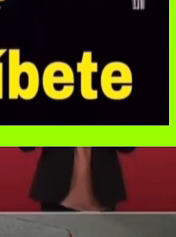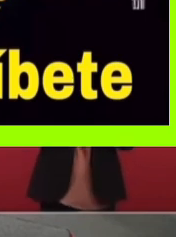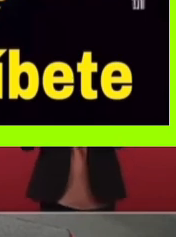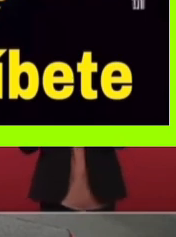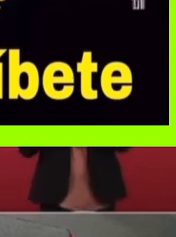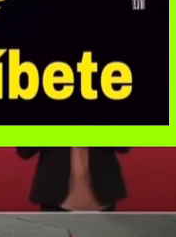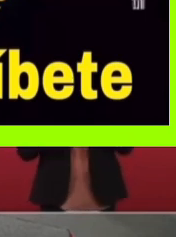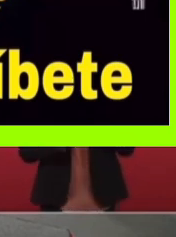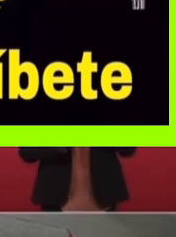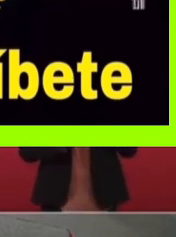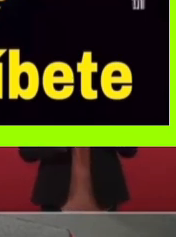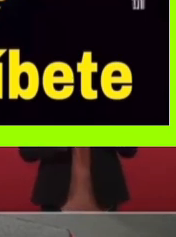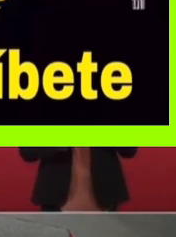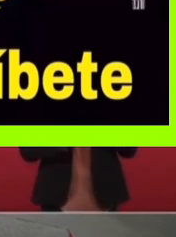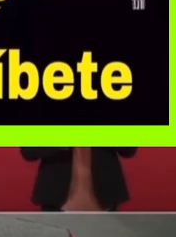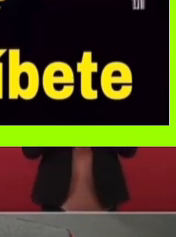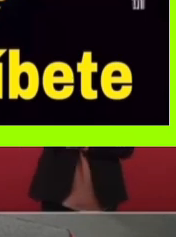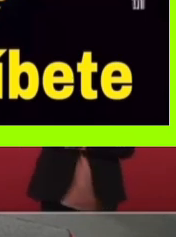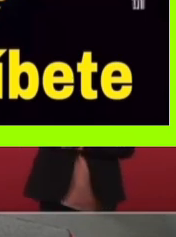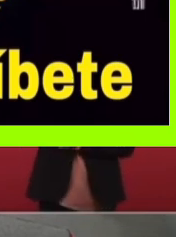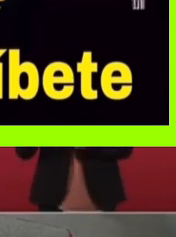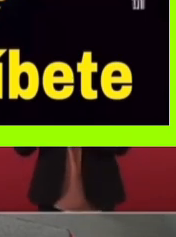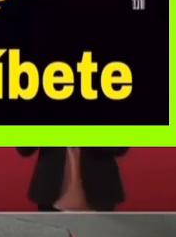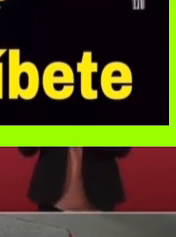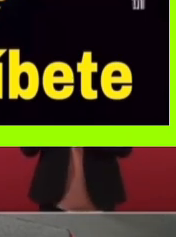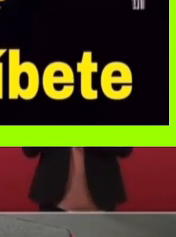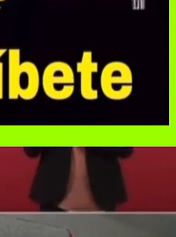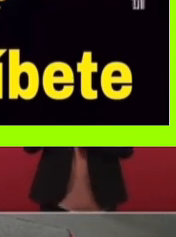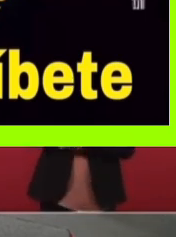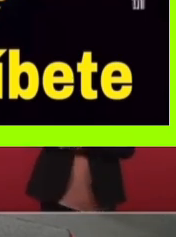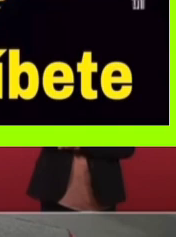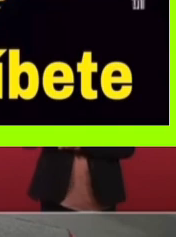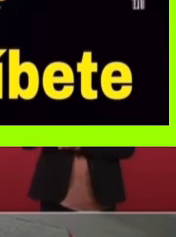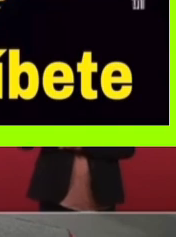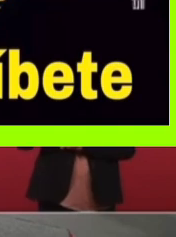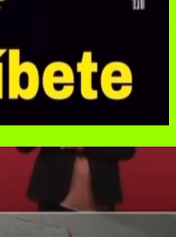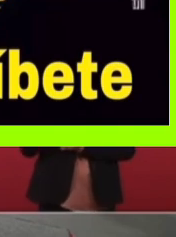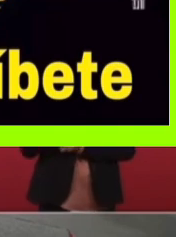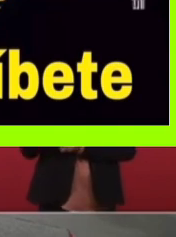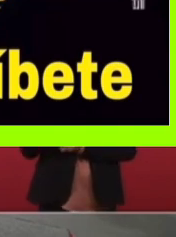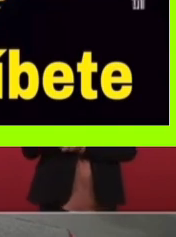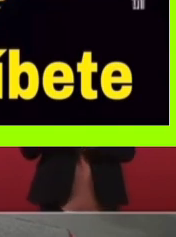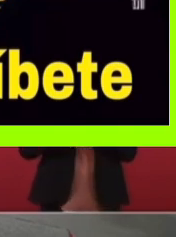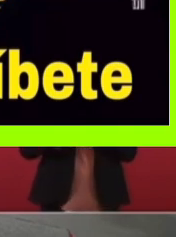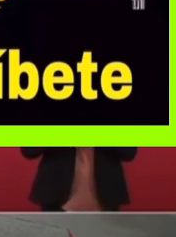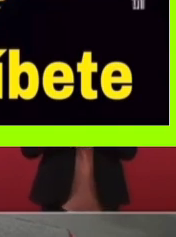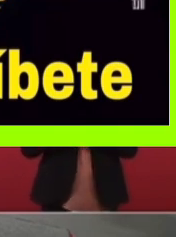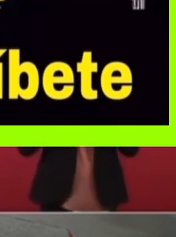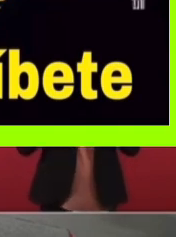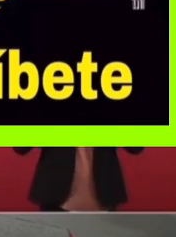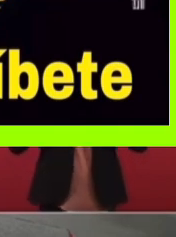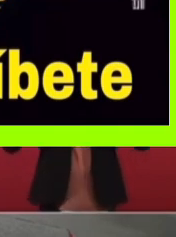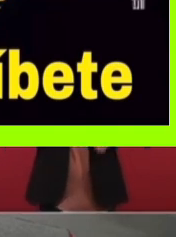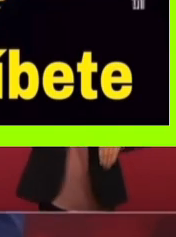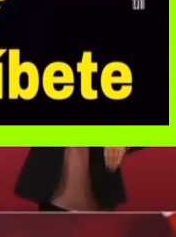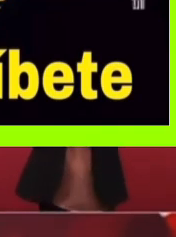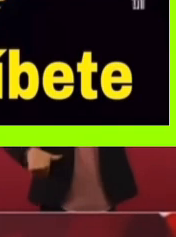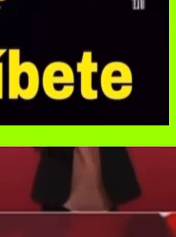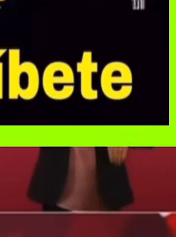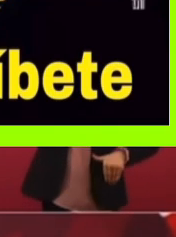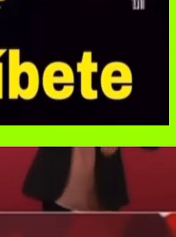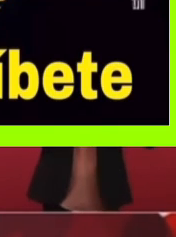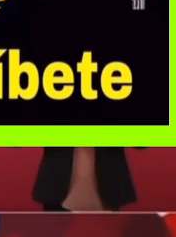también con eso está enojado también le tira a Loret porque puede ser que